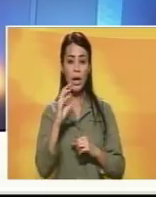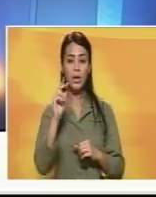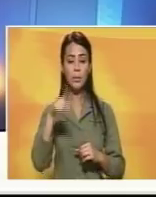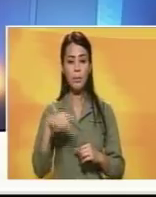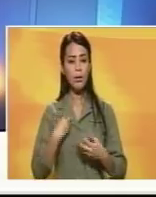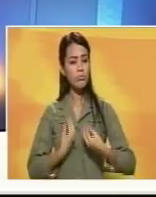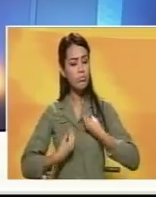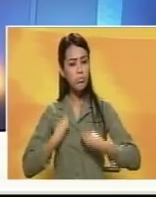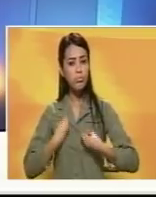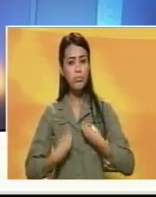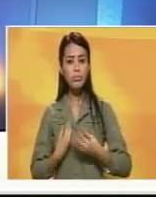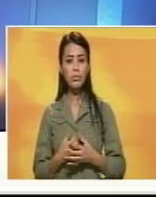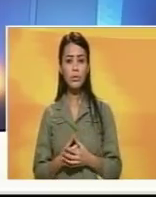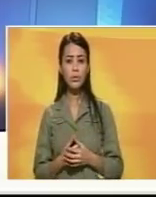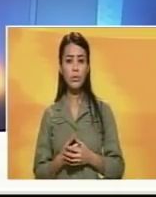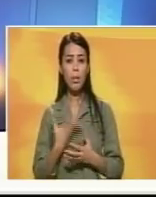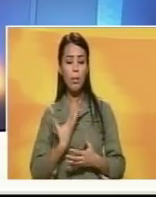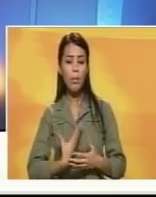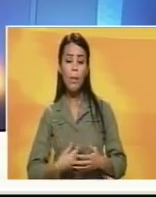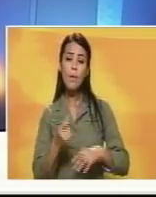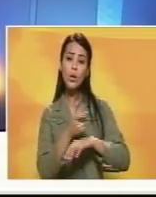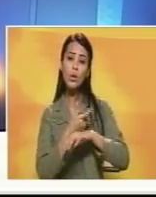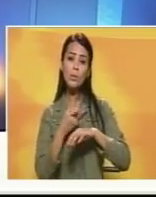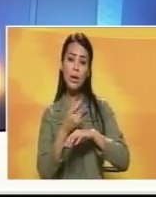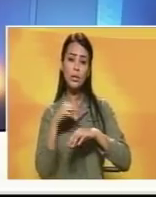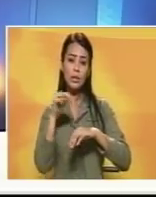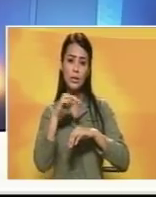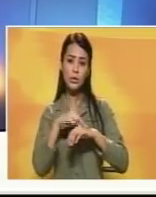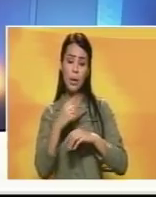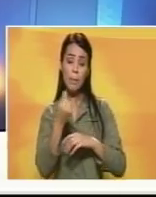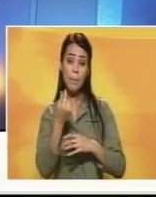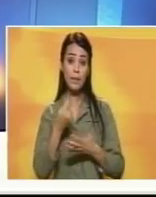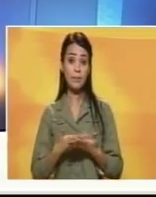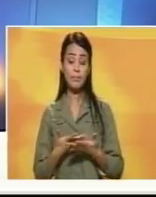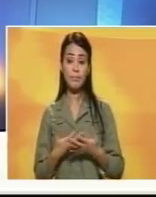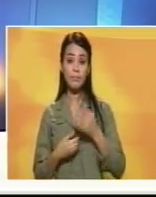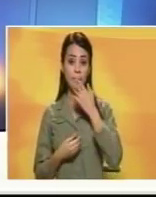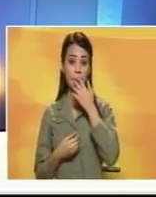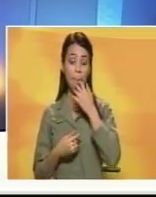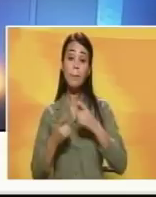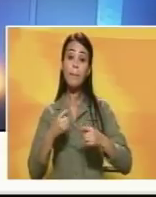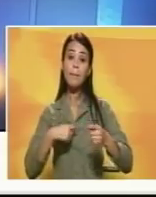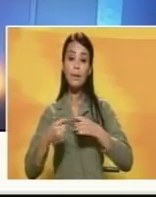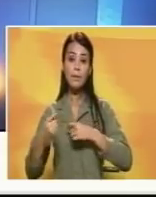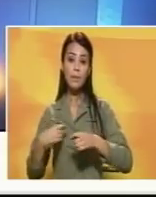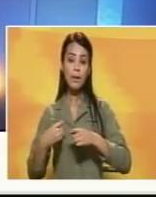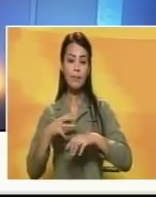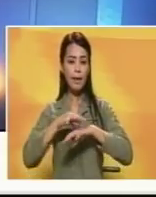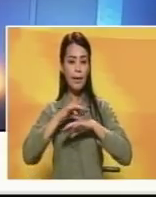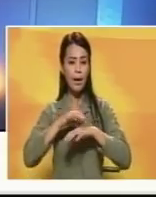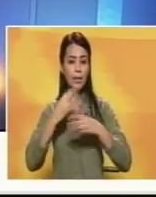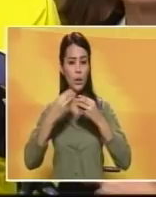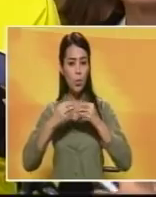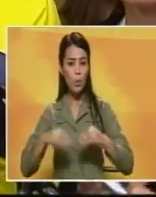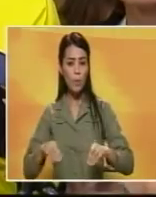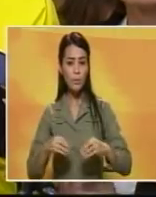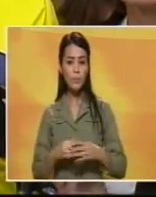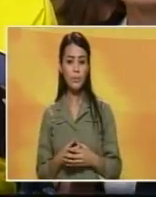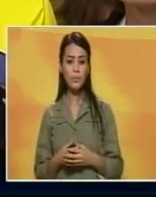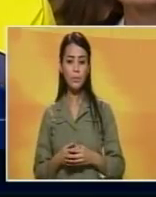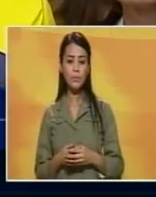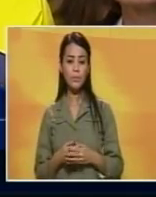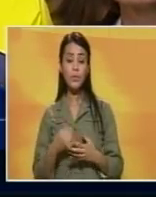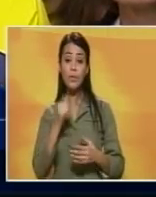su preocupación ante la posible decisión del Gobierno Nacional de fijar un precio máximo para la venta de carne, cerdo, pollo y huevos. El